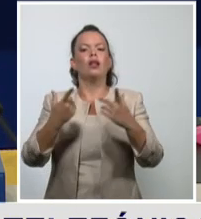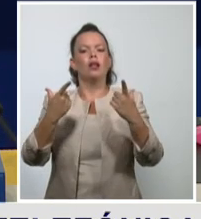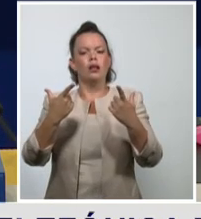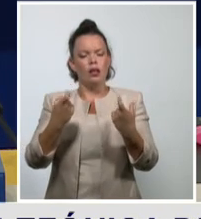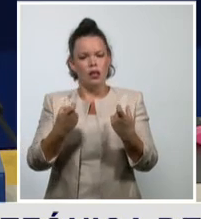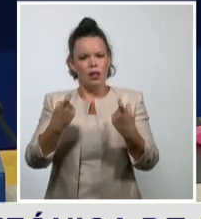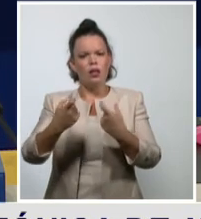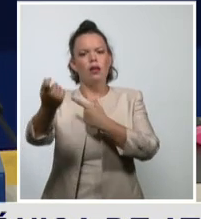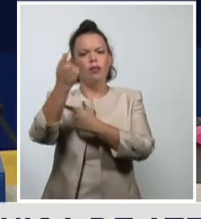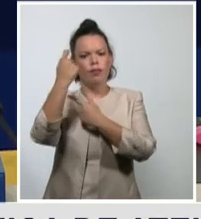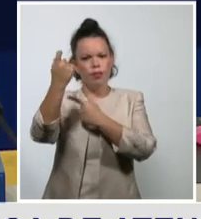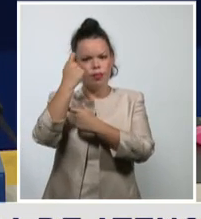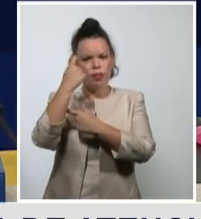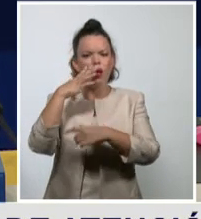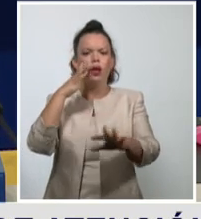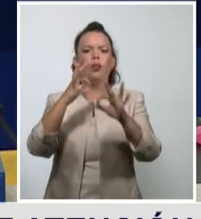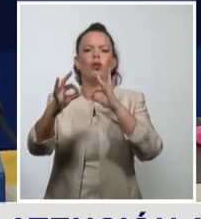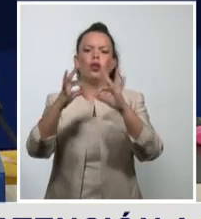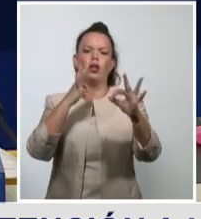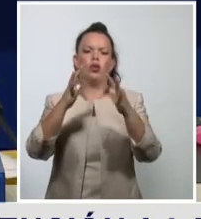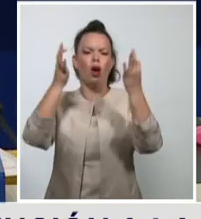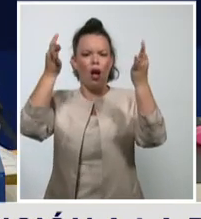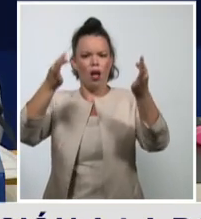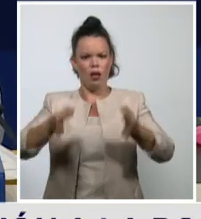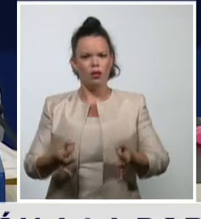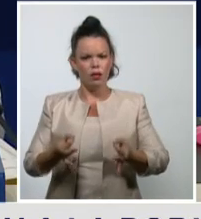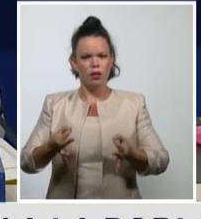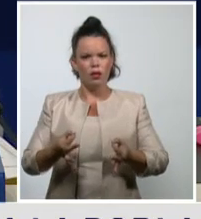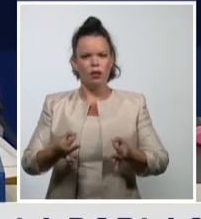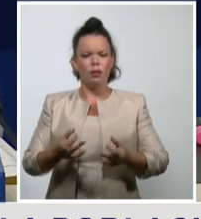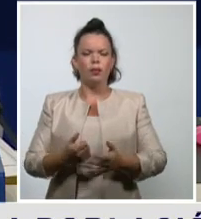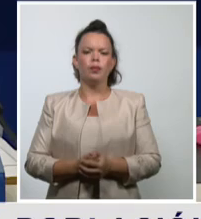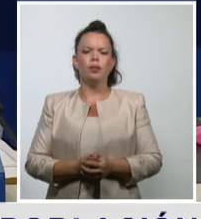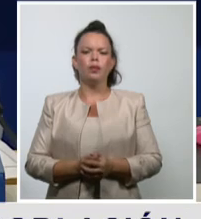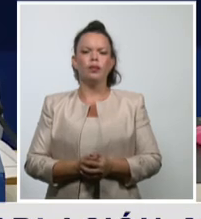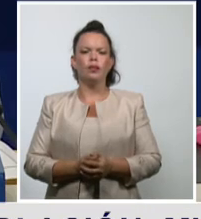con la protección adecuada para el manejo del cadáver.